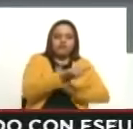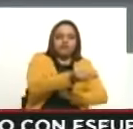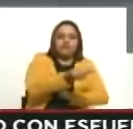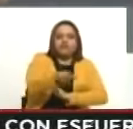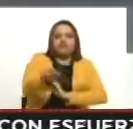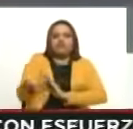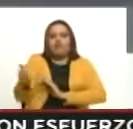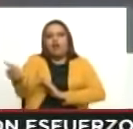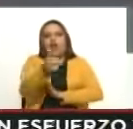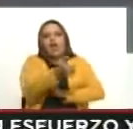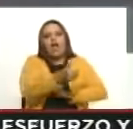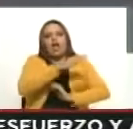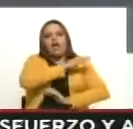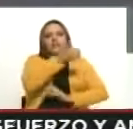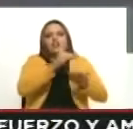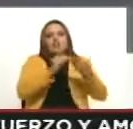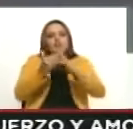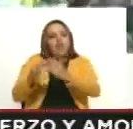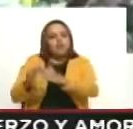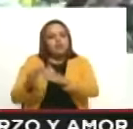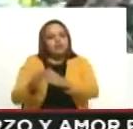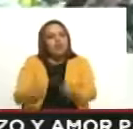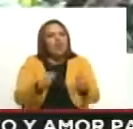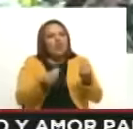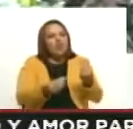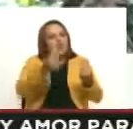comunidad. ¿Cómo va a ser el jefe de comunidad?